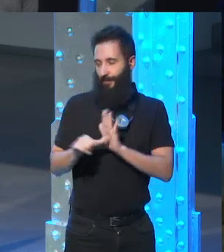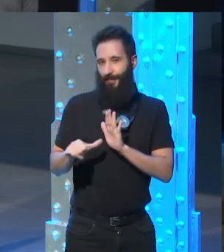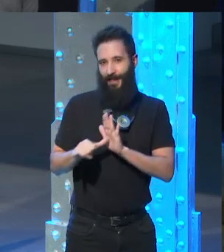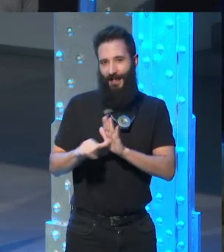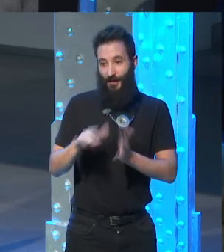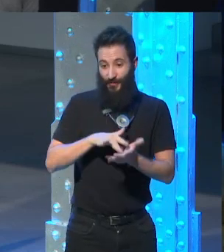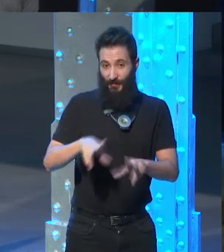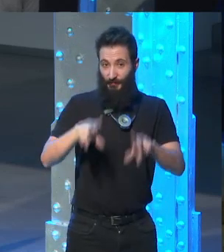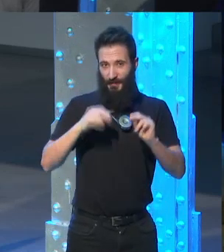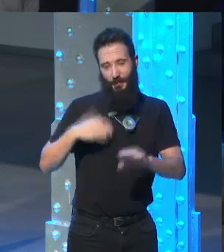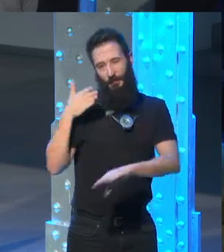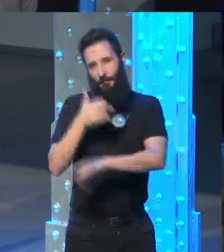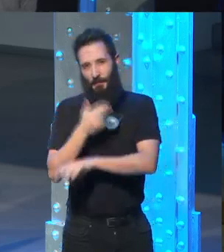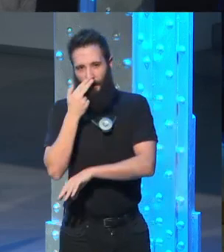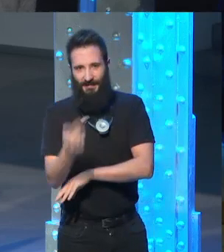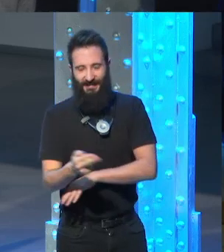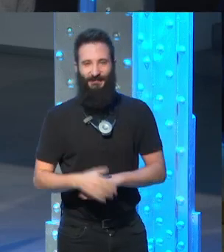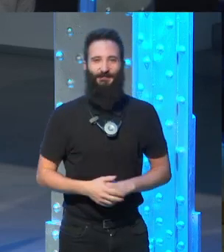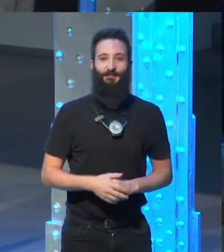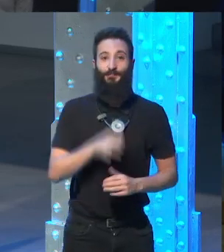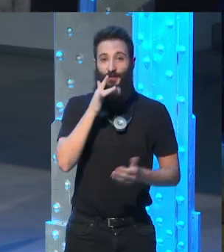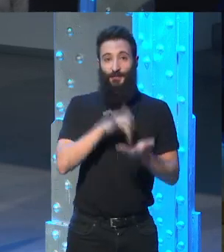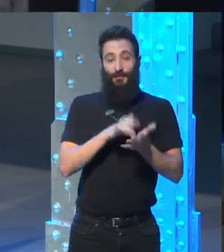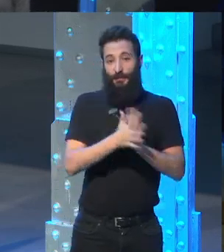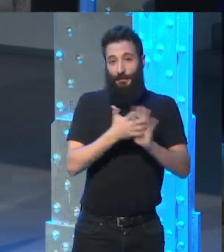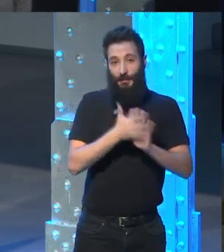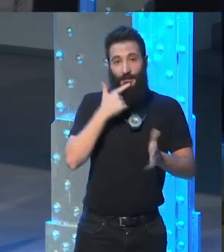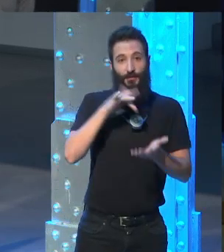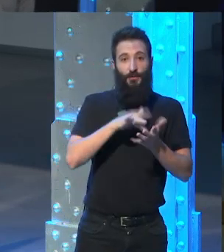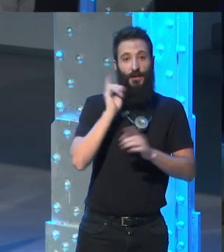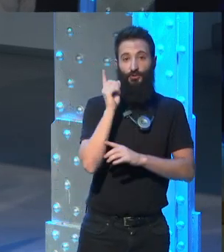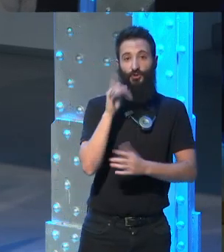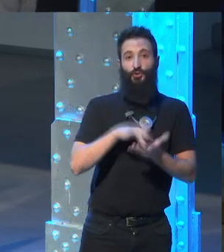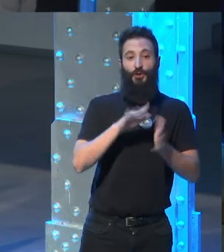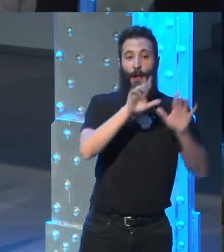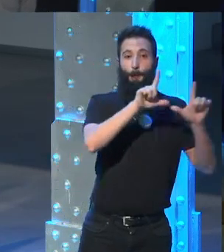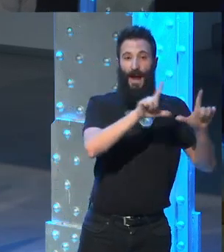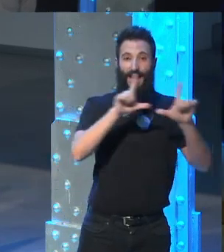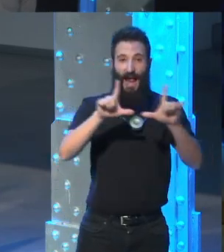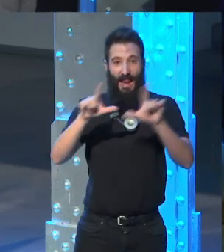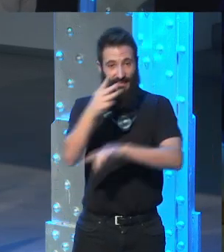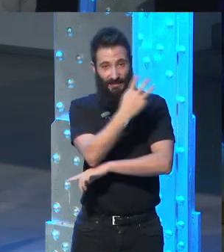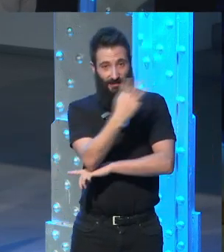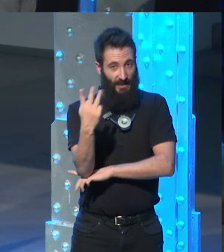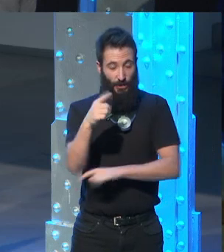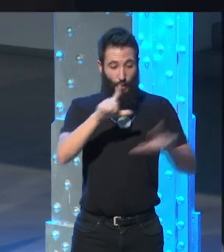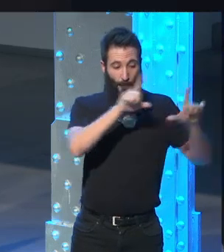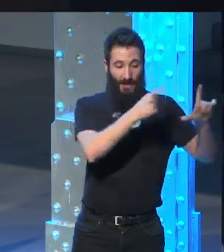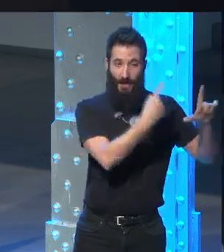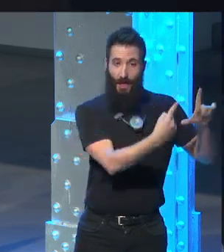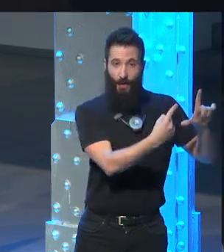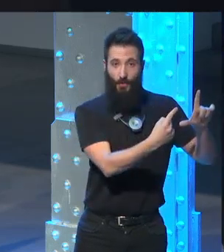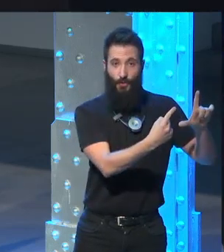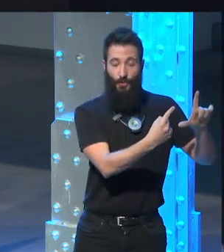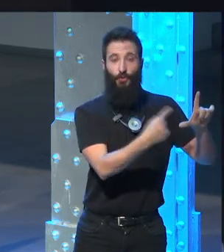luego la vais a ver, que veo que por este sector no. rápidamente, para el que no la vio, son básicamente una proyección de 3 paneles, donde cada panel representa un